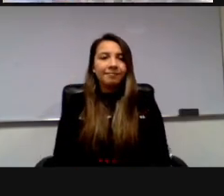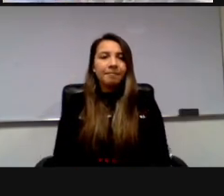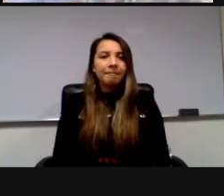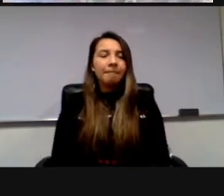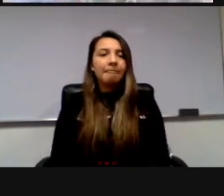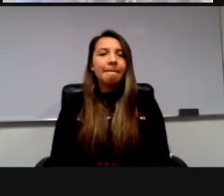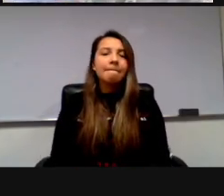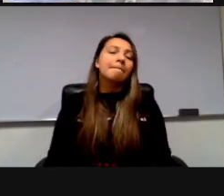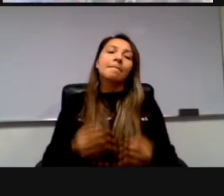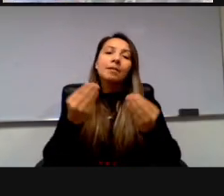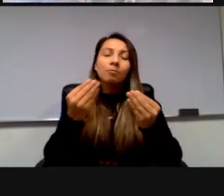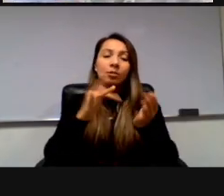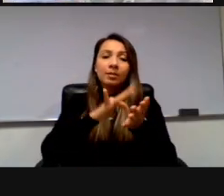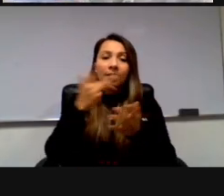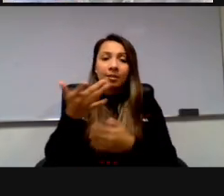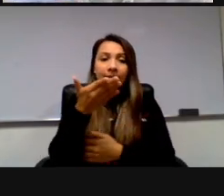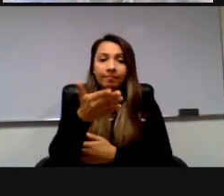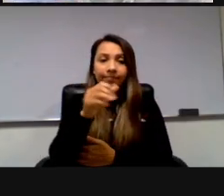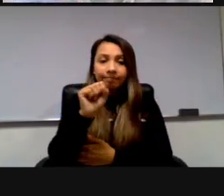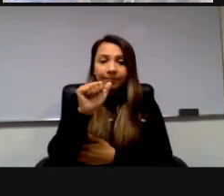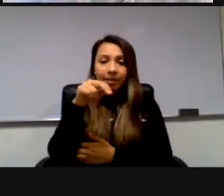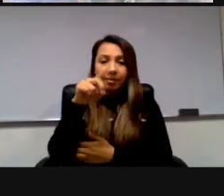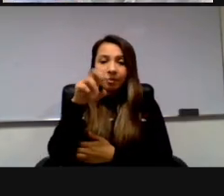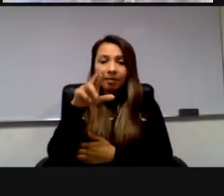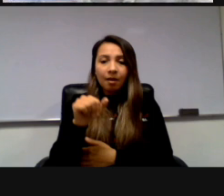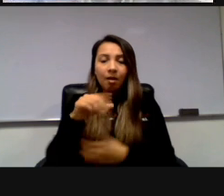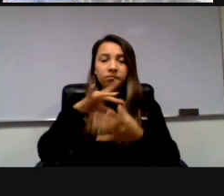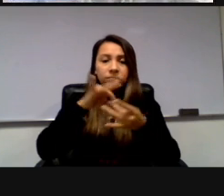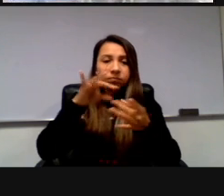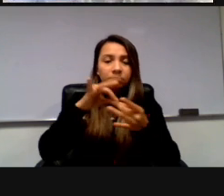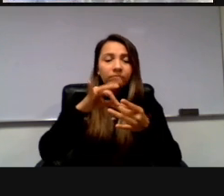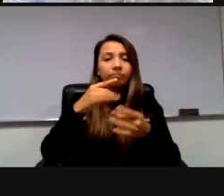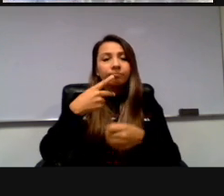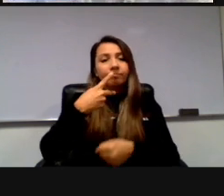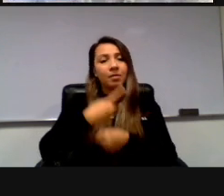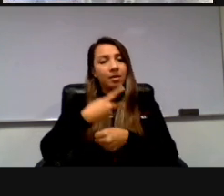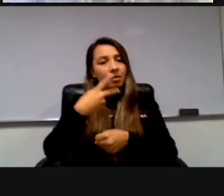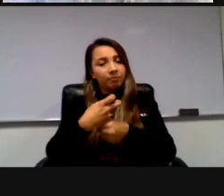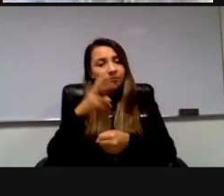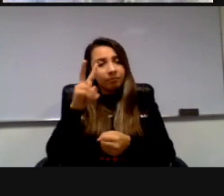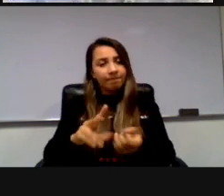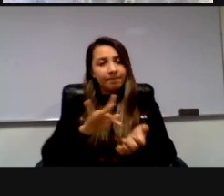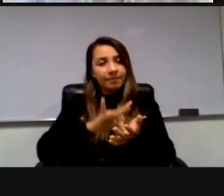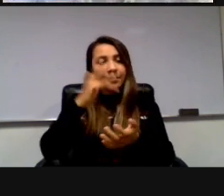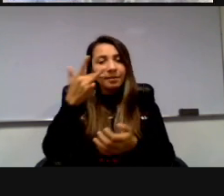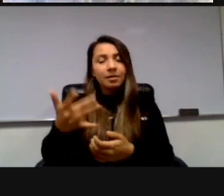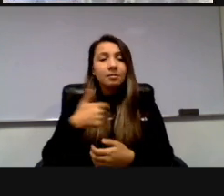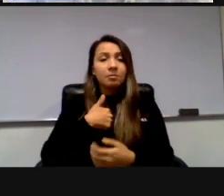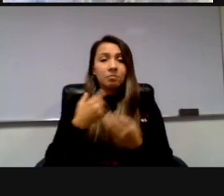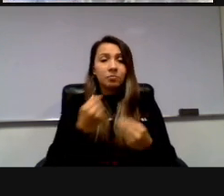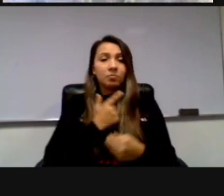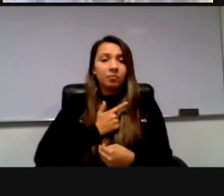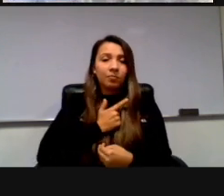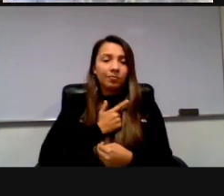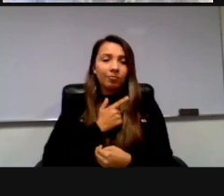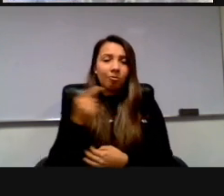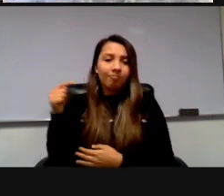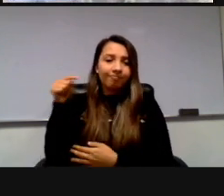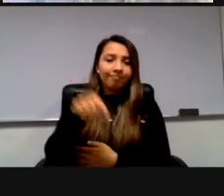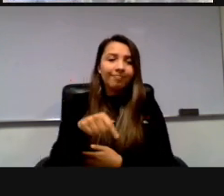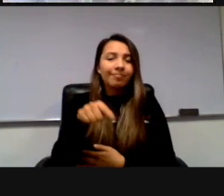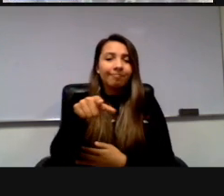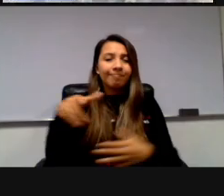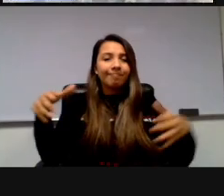pues muchas gracias, Sandra, por la presentación y por la invitación. De veras me da mucho gusto estar aquí con la comunidad